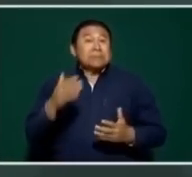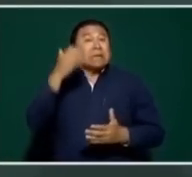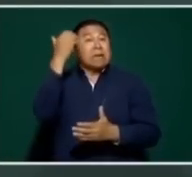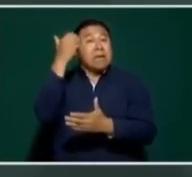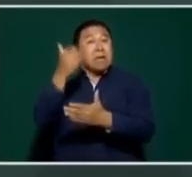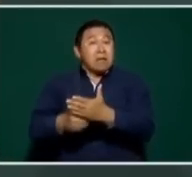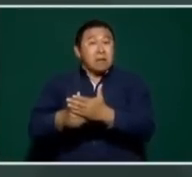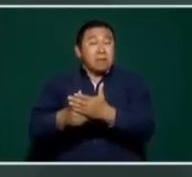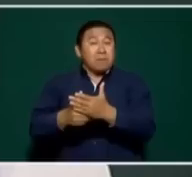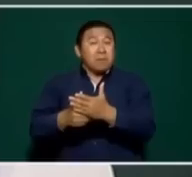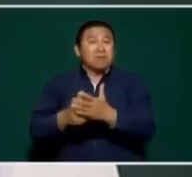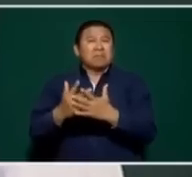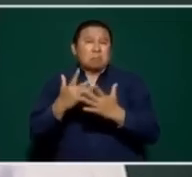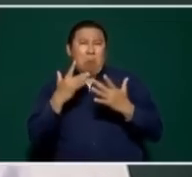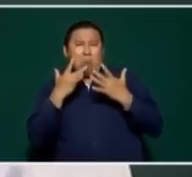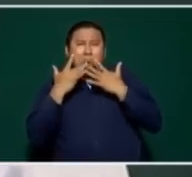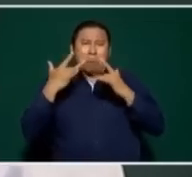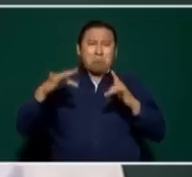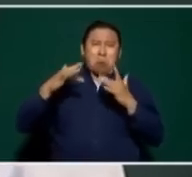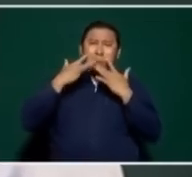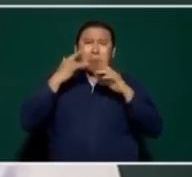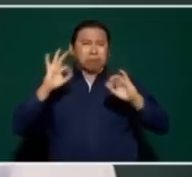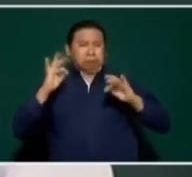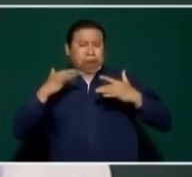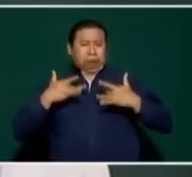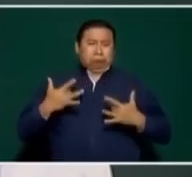acabar todos los lujos.